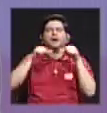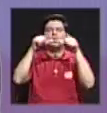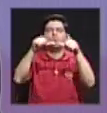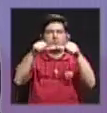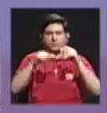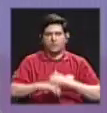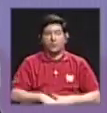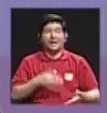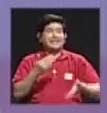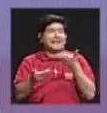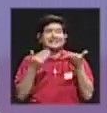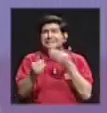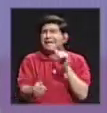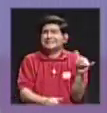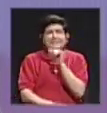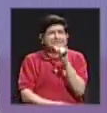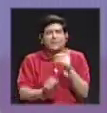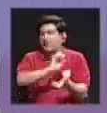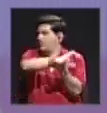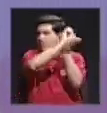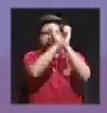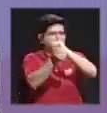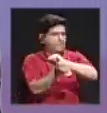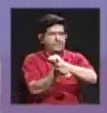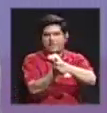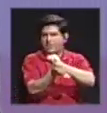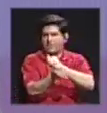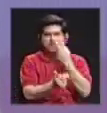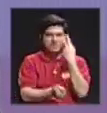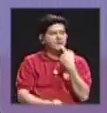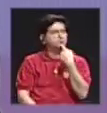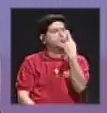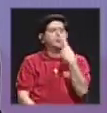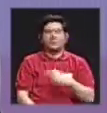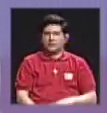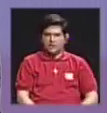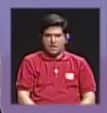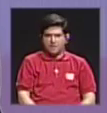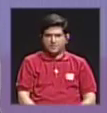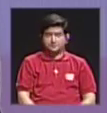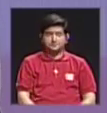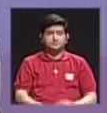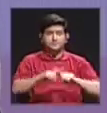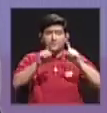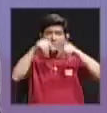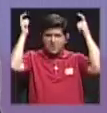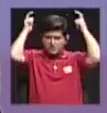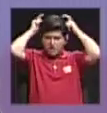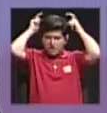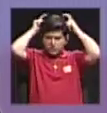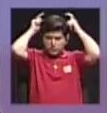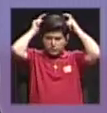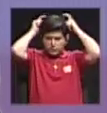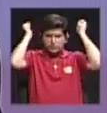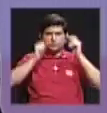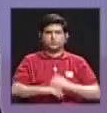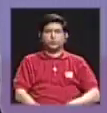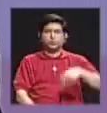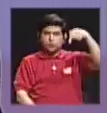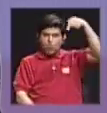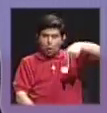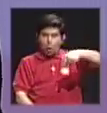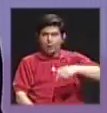siendo prácticamente los mismos, no han variado, ¿verdad? Si nosotros vemos las declaraciones de los obispos